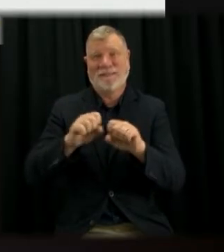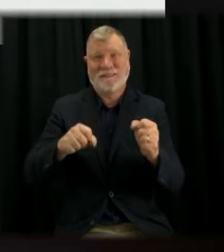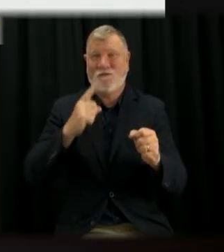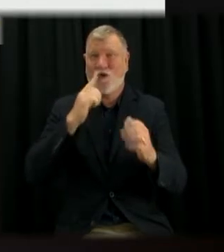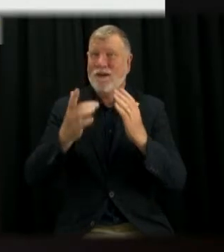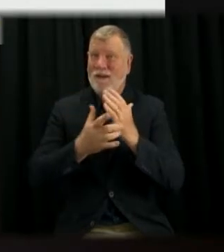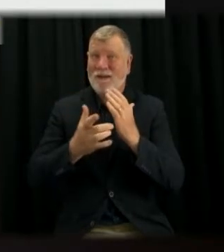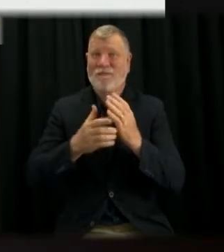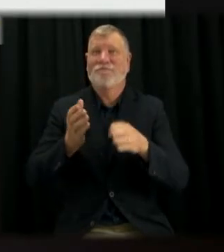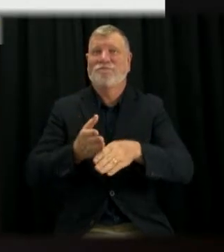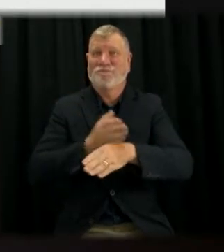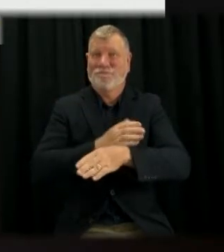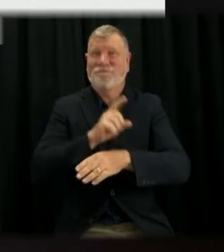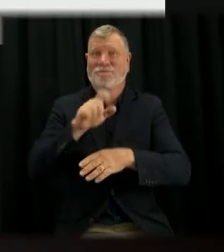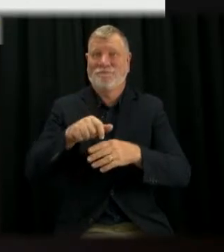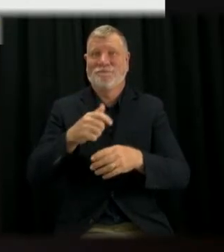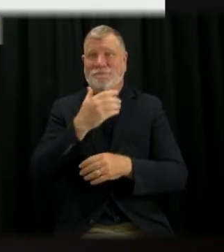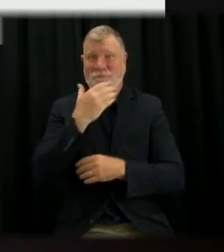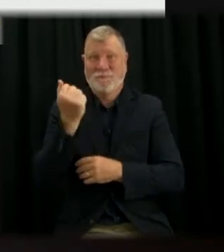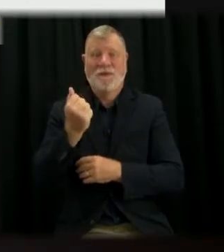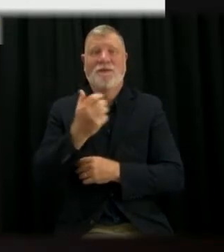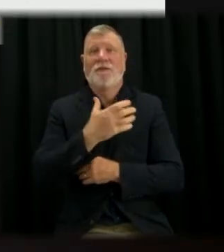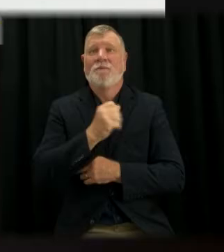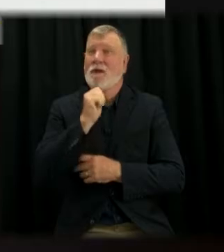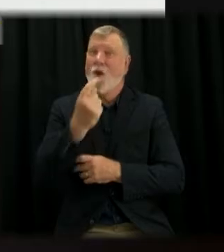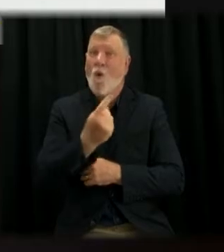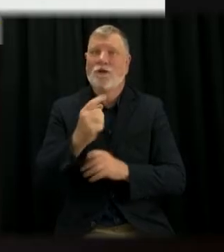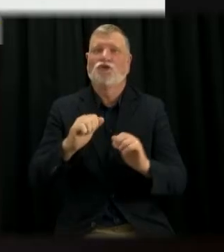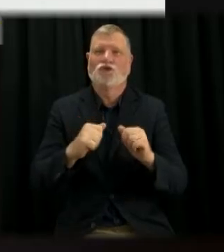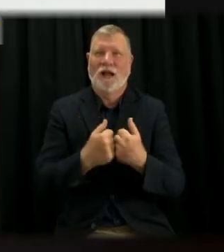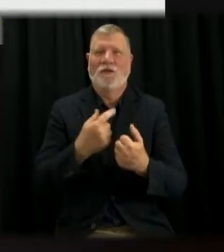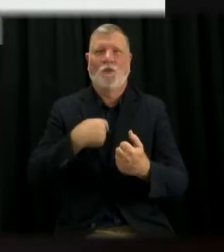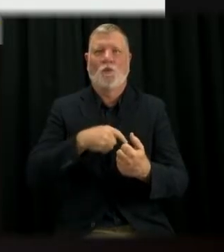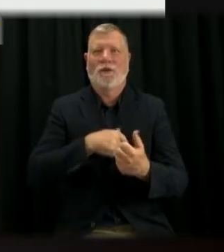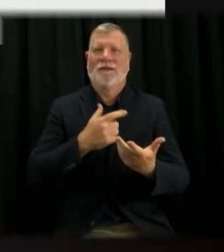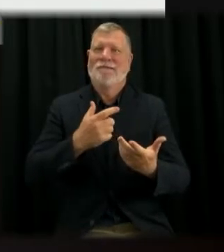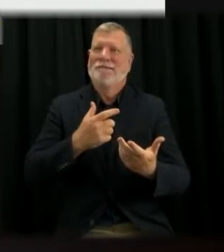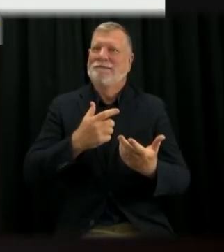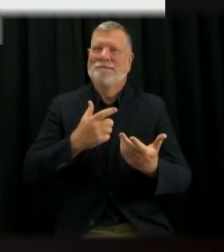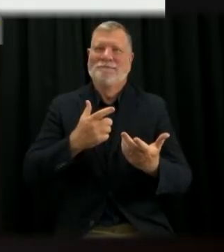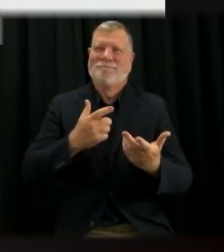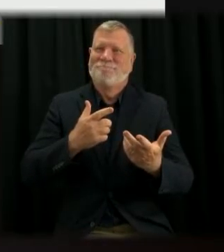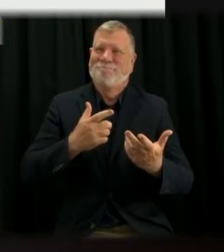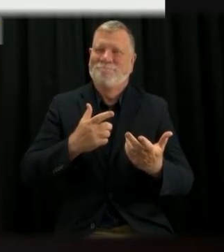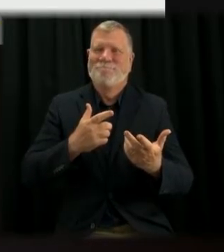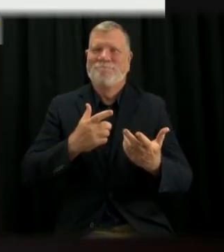vista tecnológico, pero no es el único reto que tenemos.